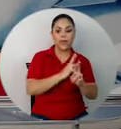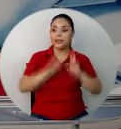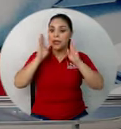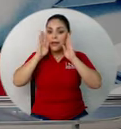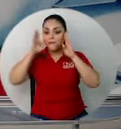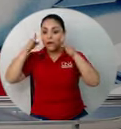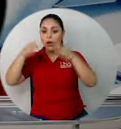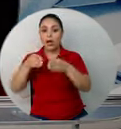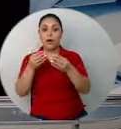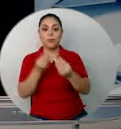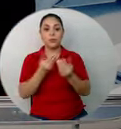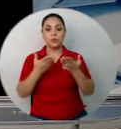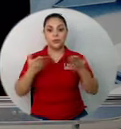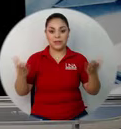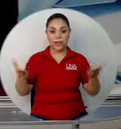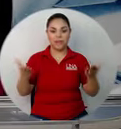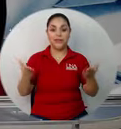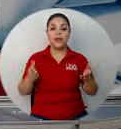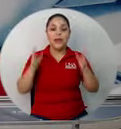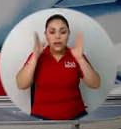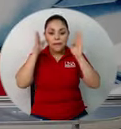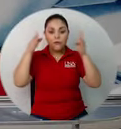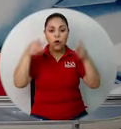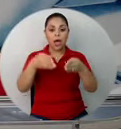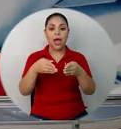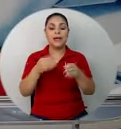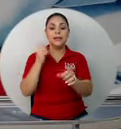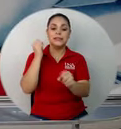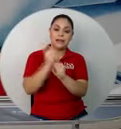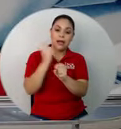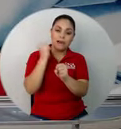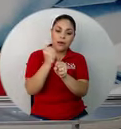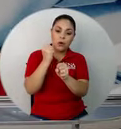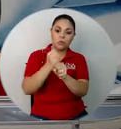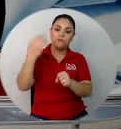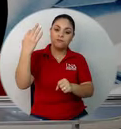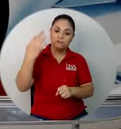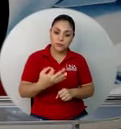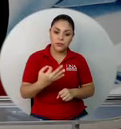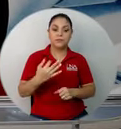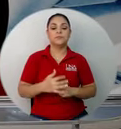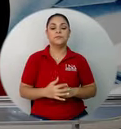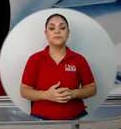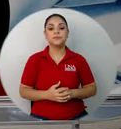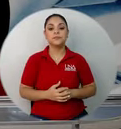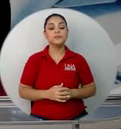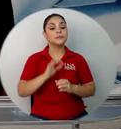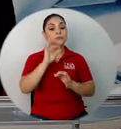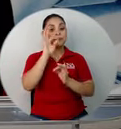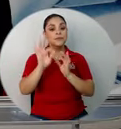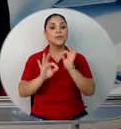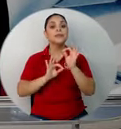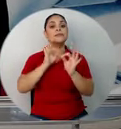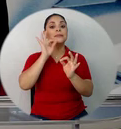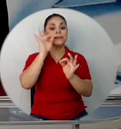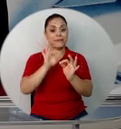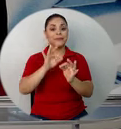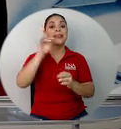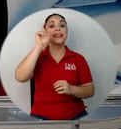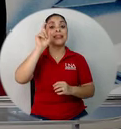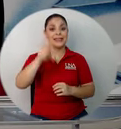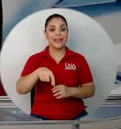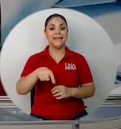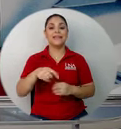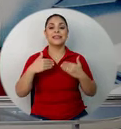enfocada en la productividad, una cultura enfocada en el desempeño, ¿verdad? Específicamente, tiene que ser, voy a decir